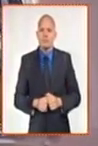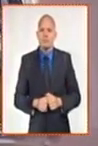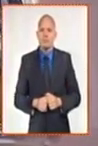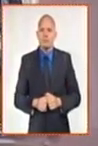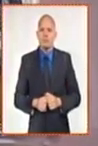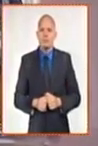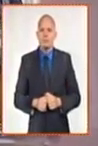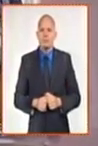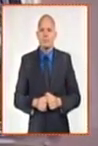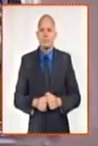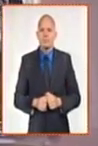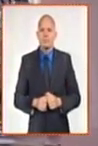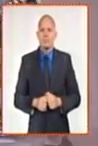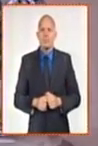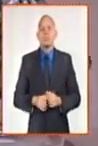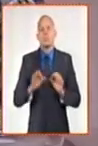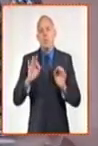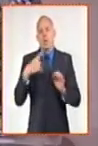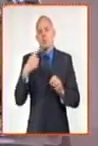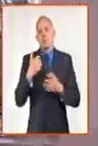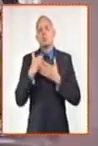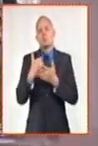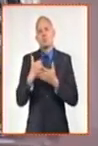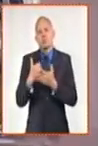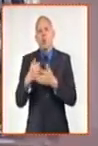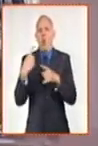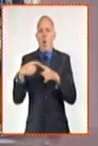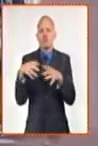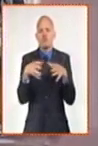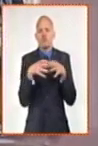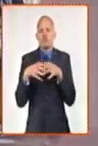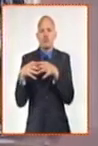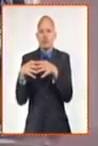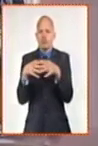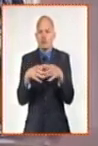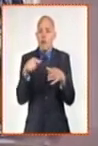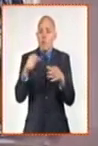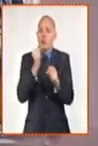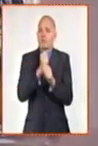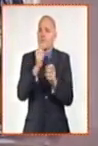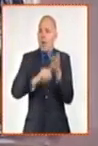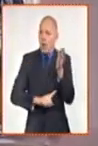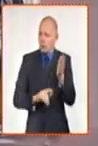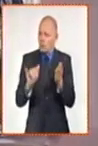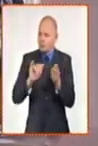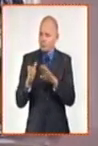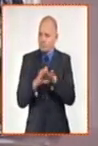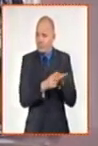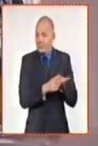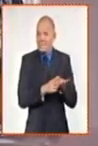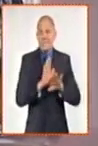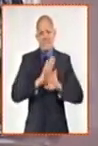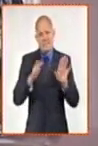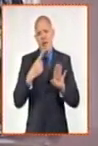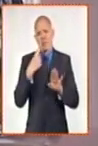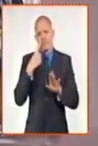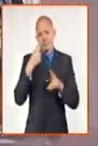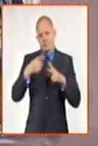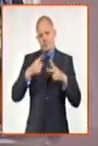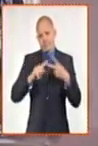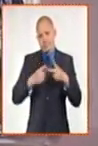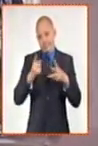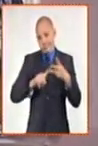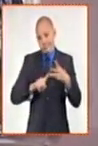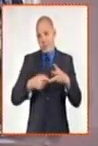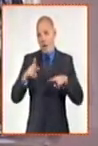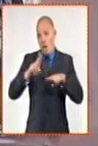nivel de afectación importante, y también estamos apoyando con brigadas en la provincia de Artemisa. Y bueno, en el caso de La Habana, ya explicaba,